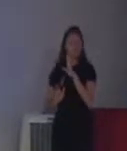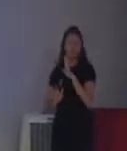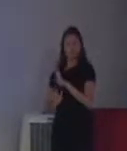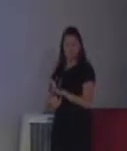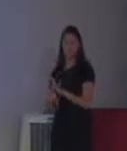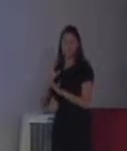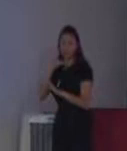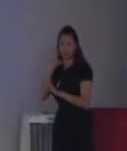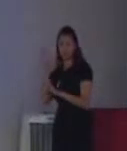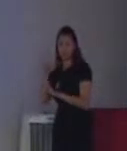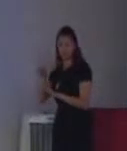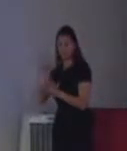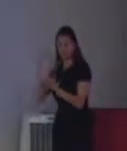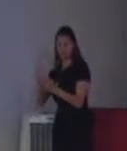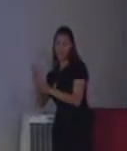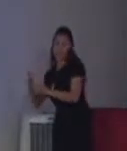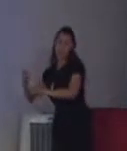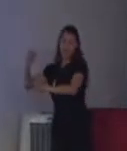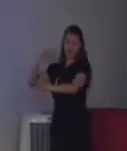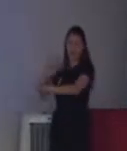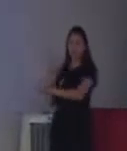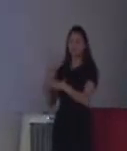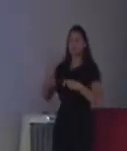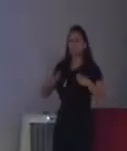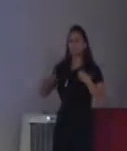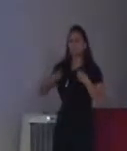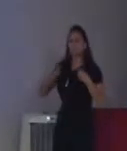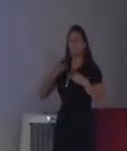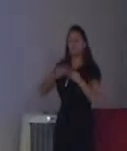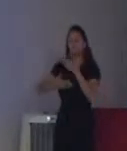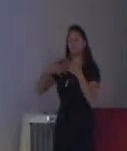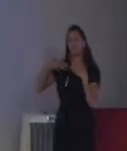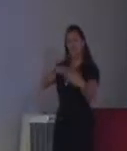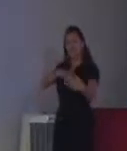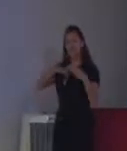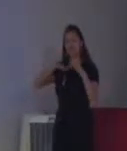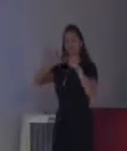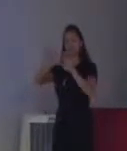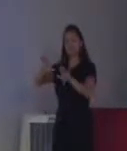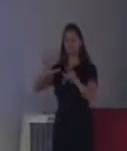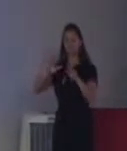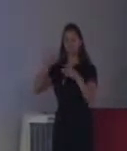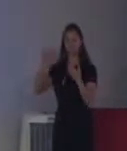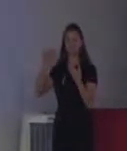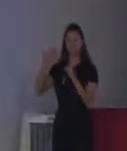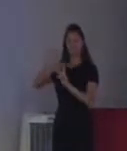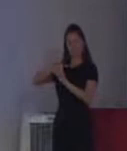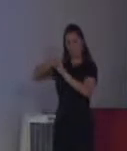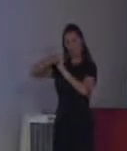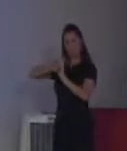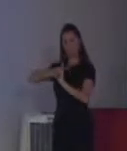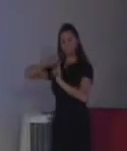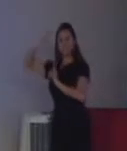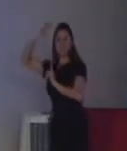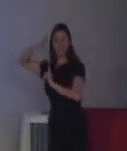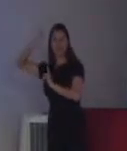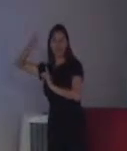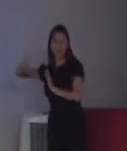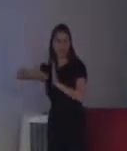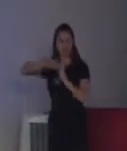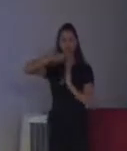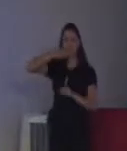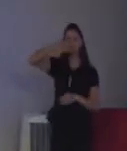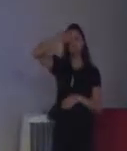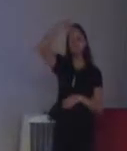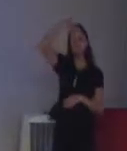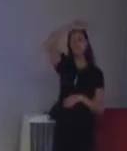guerra en un proceso de expansión europeo que tenían los cristianos europeos contra los musulmanes, etcétera. Y él, como español, como